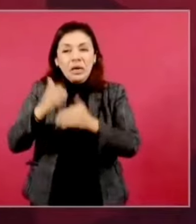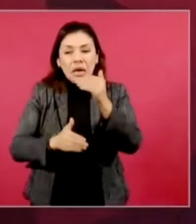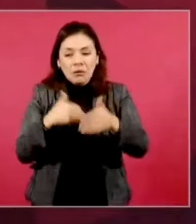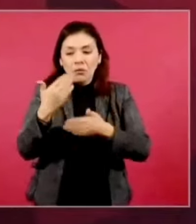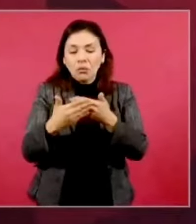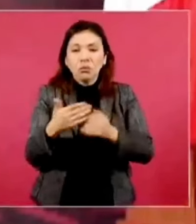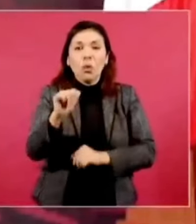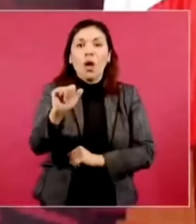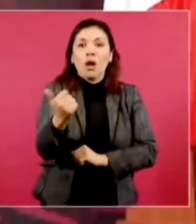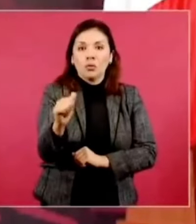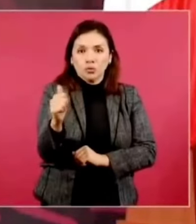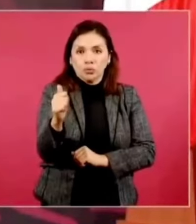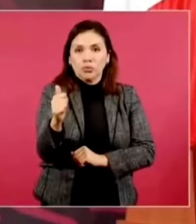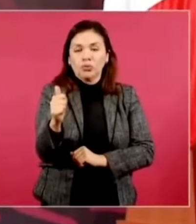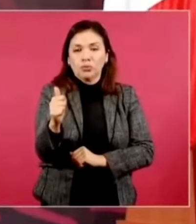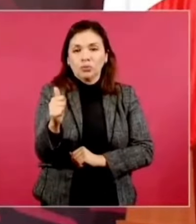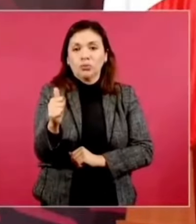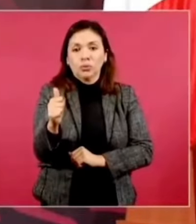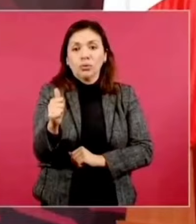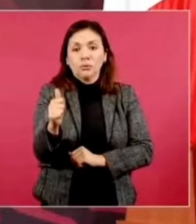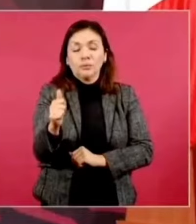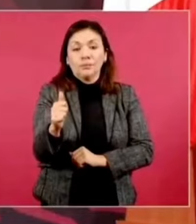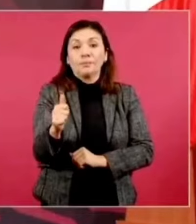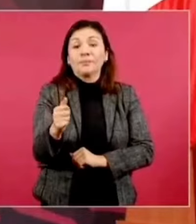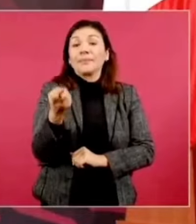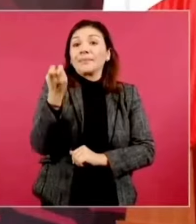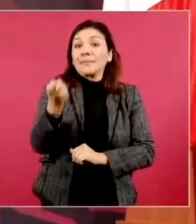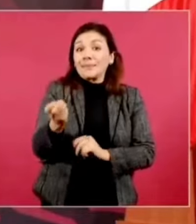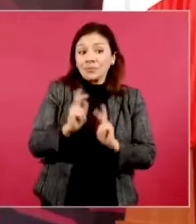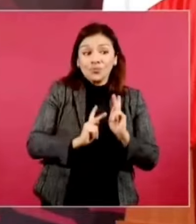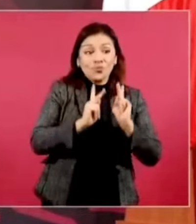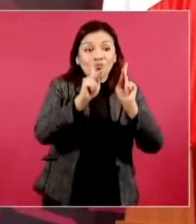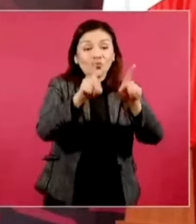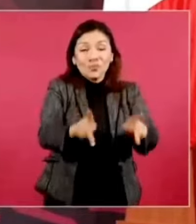agosto. Y eso va a permitir